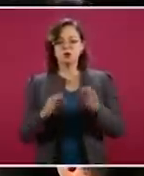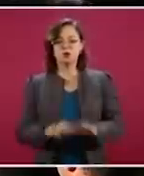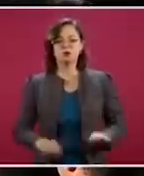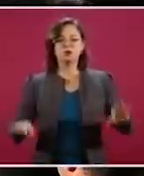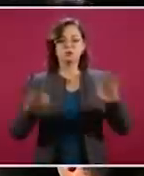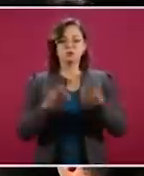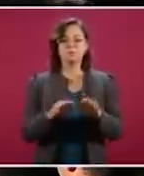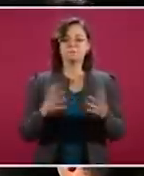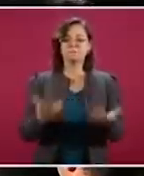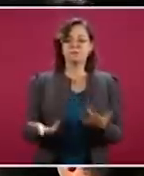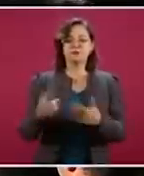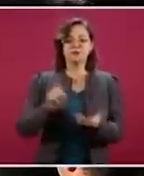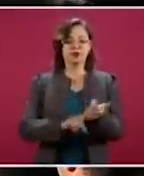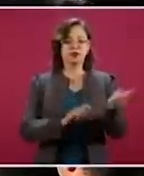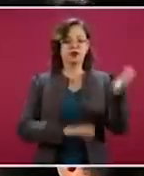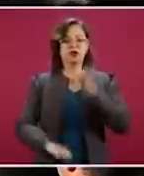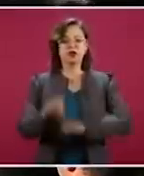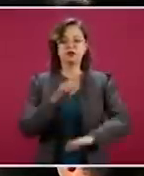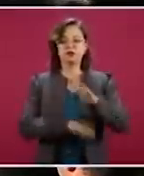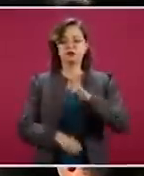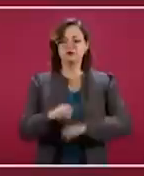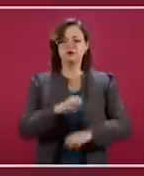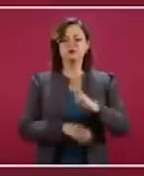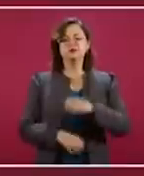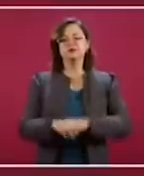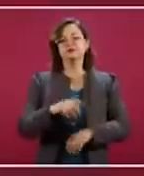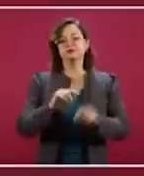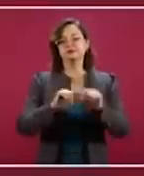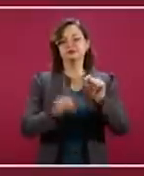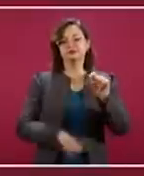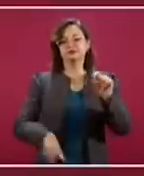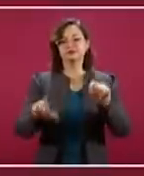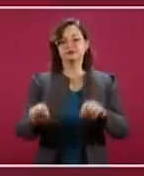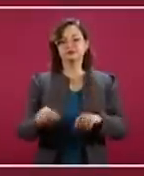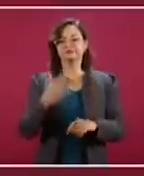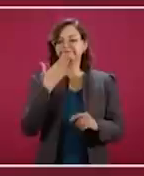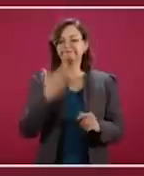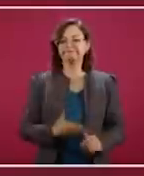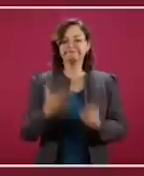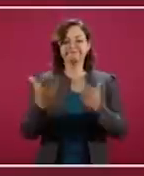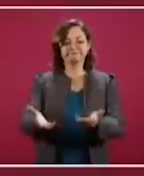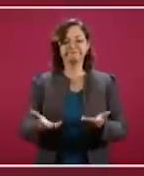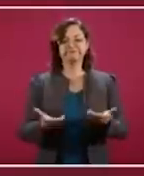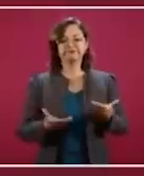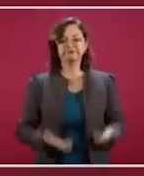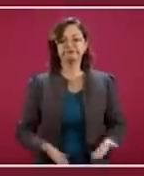del sector empresarial de nuestro país. Son bienvenidos